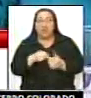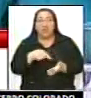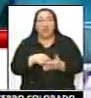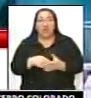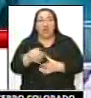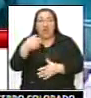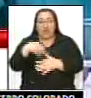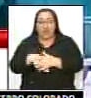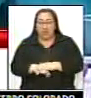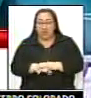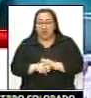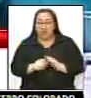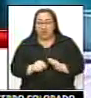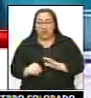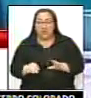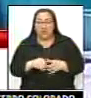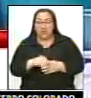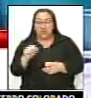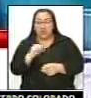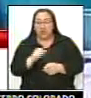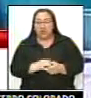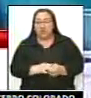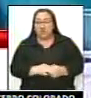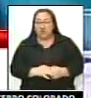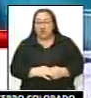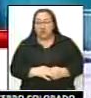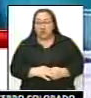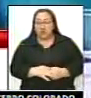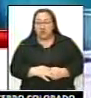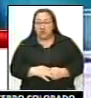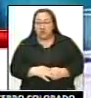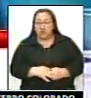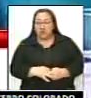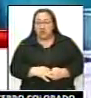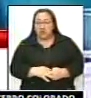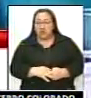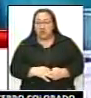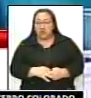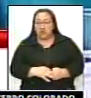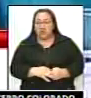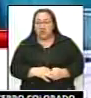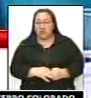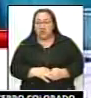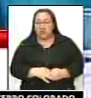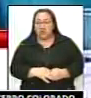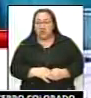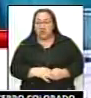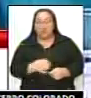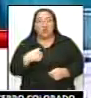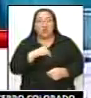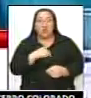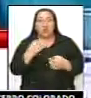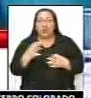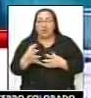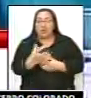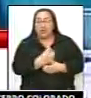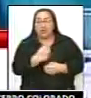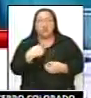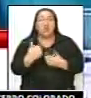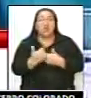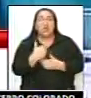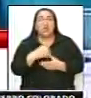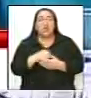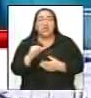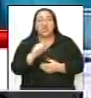un endeudamiento que se hace en soles. Y nosotros, ustedes saben, recibimos la mayor parte de nuestros ingresos en